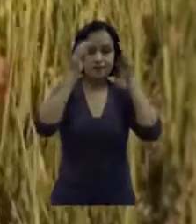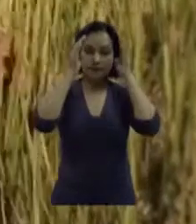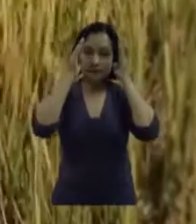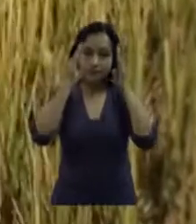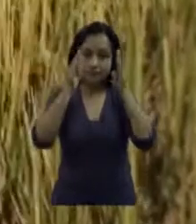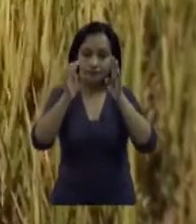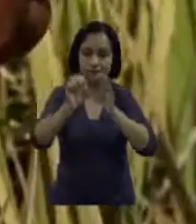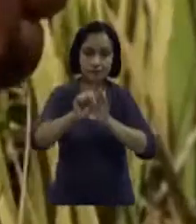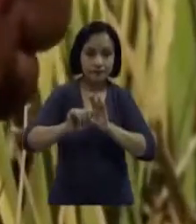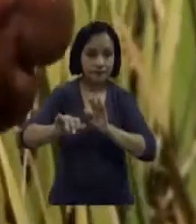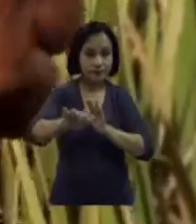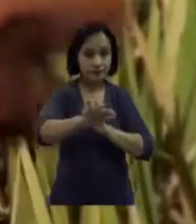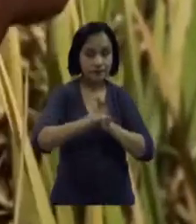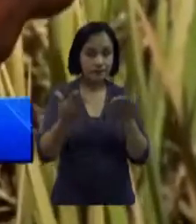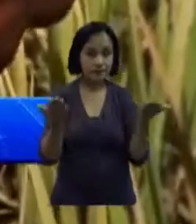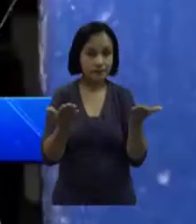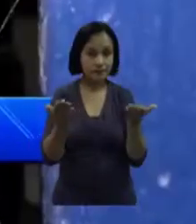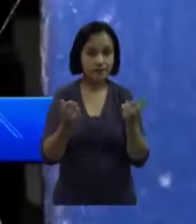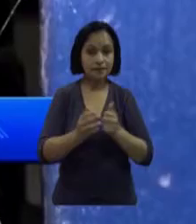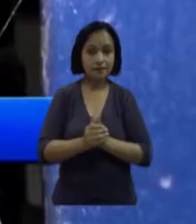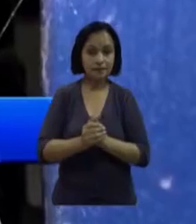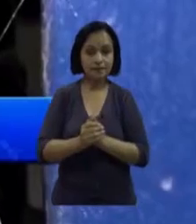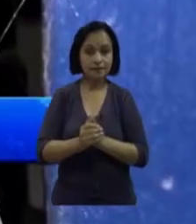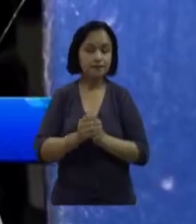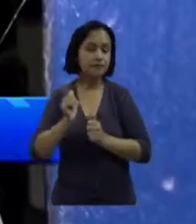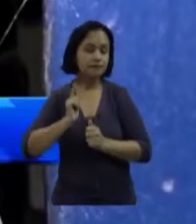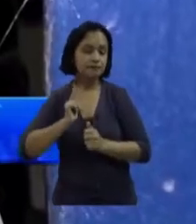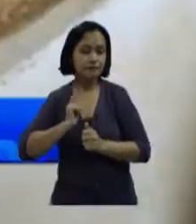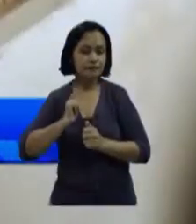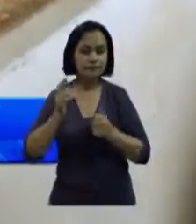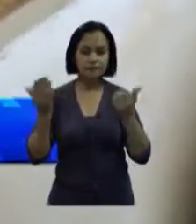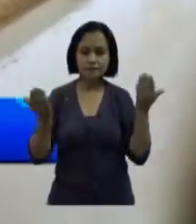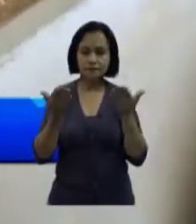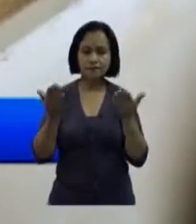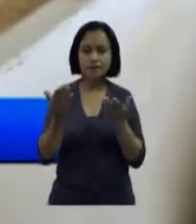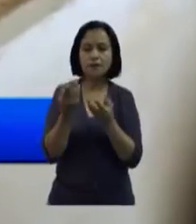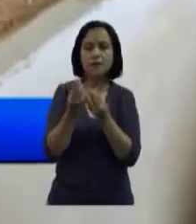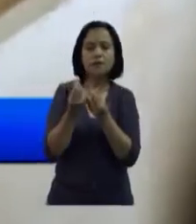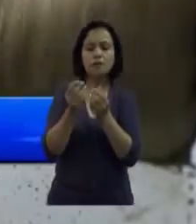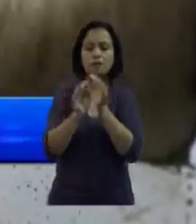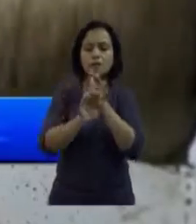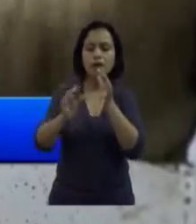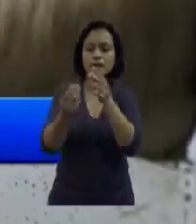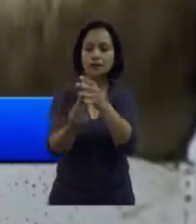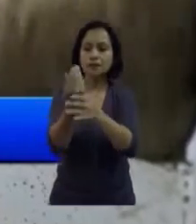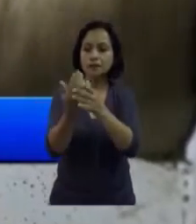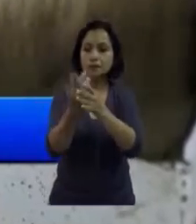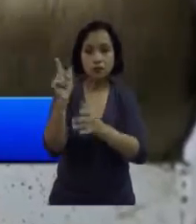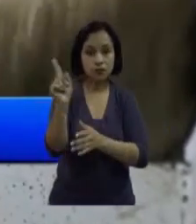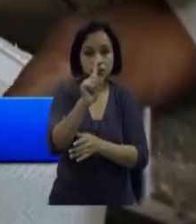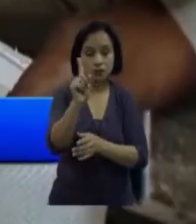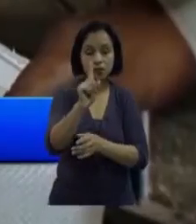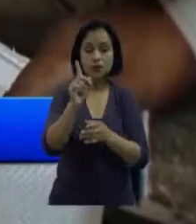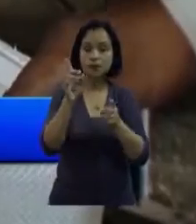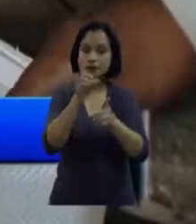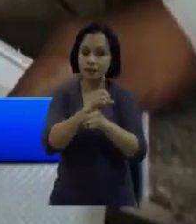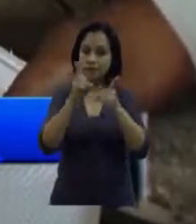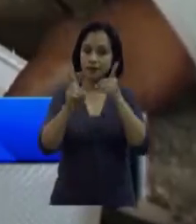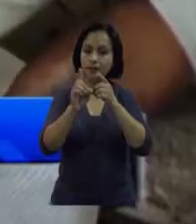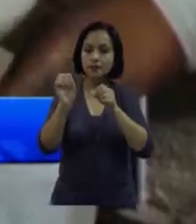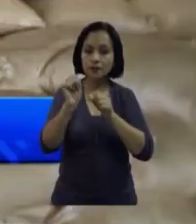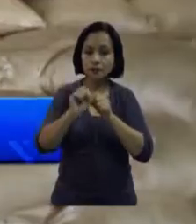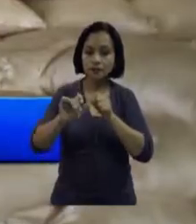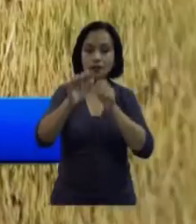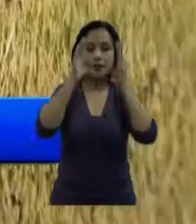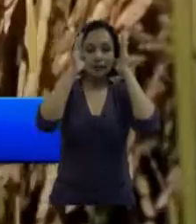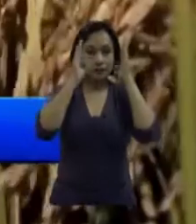productivo, con atención social, porque no solamente es que crezcamos en términos de volúmenes de producción, sino que también debe llevar un